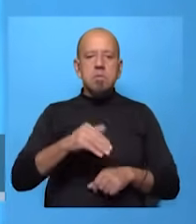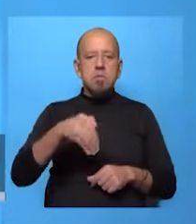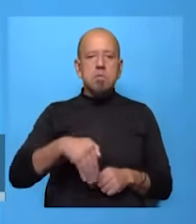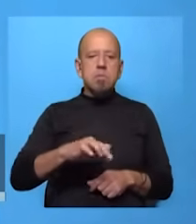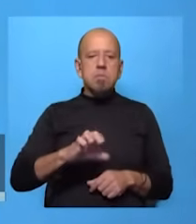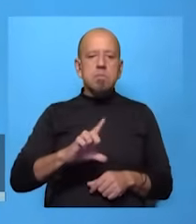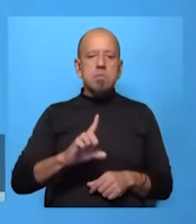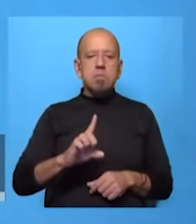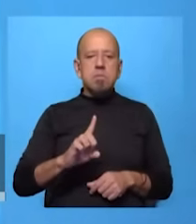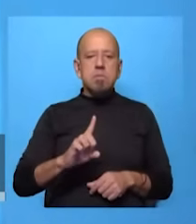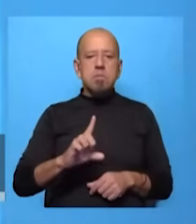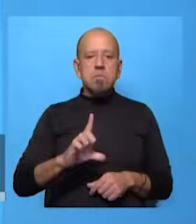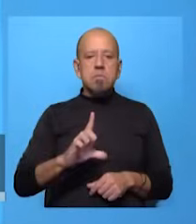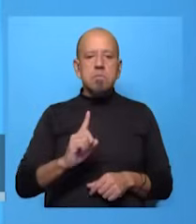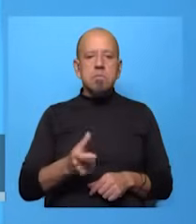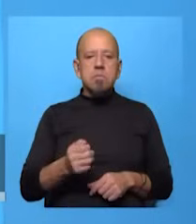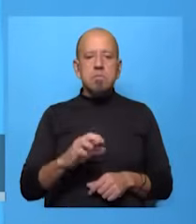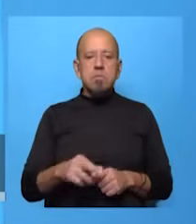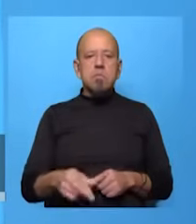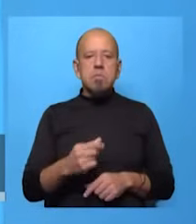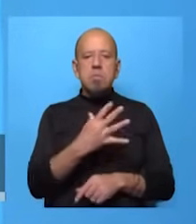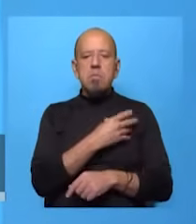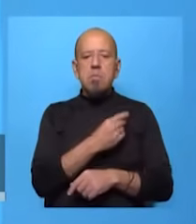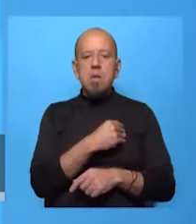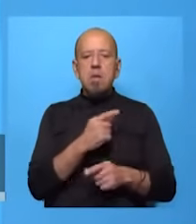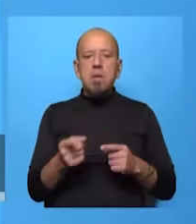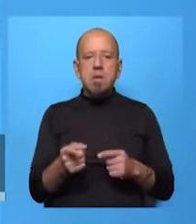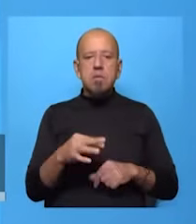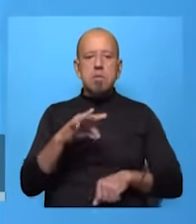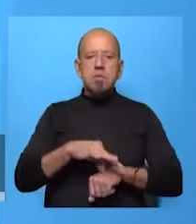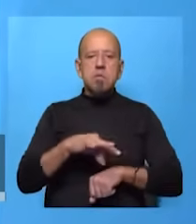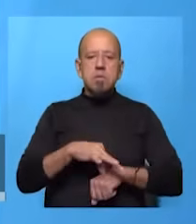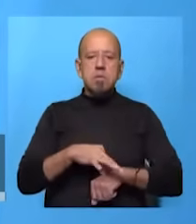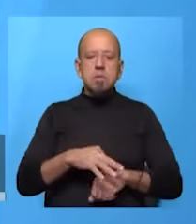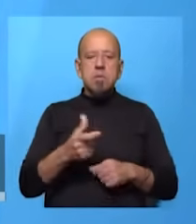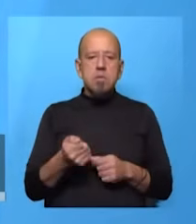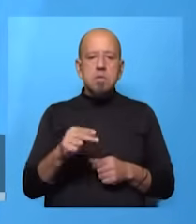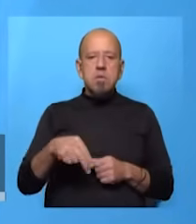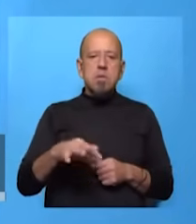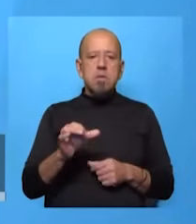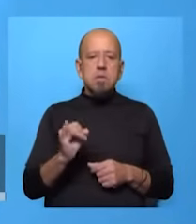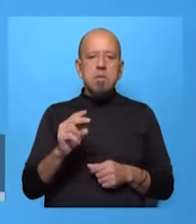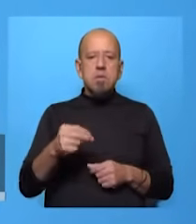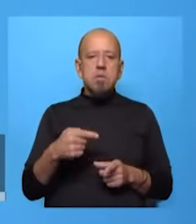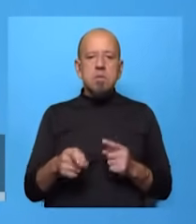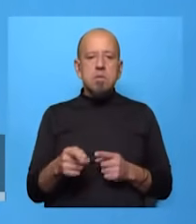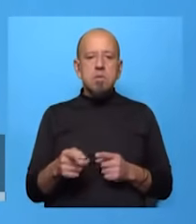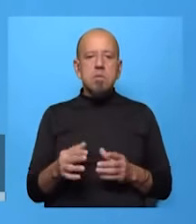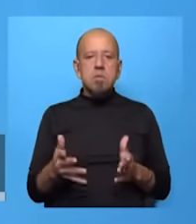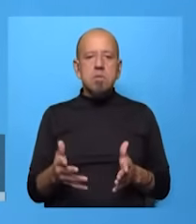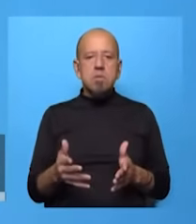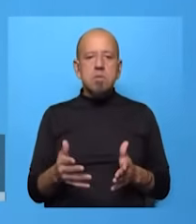Melgar que es concejal blanco de ancina y el médico de ancina nacido y criado en ancina